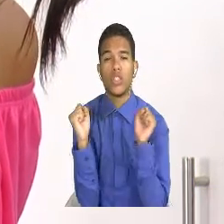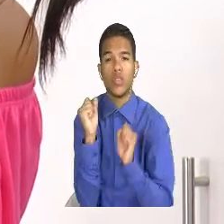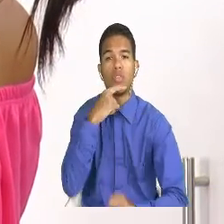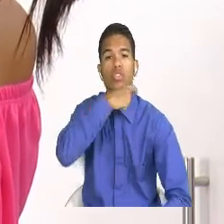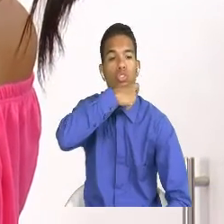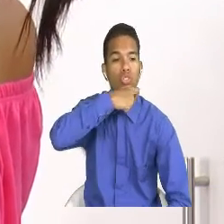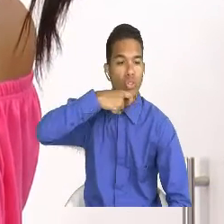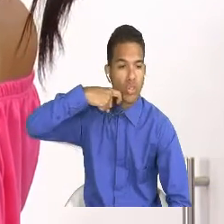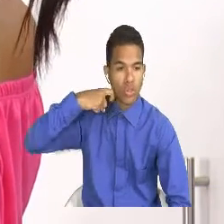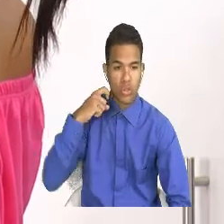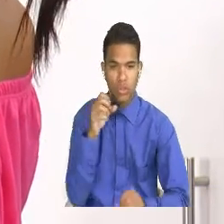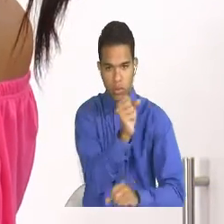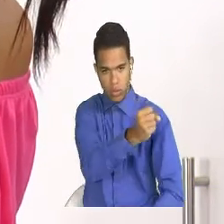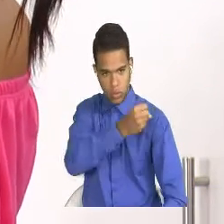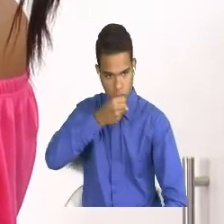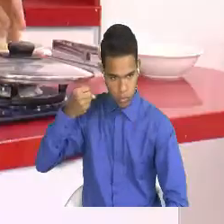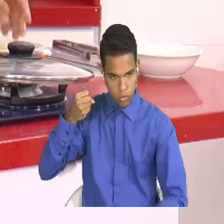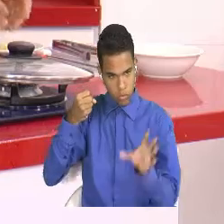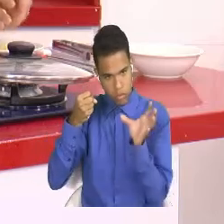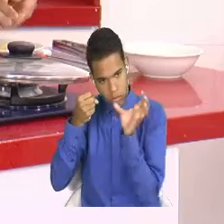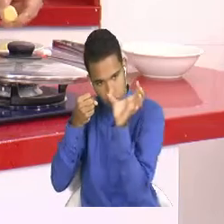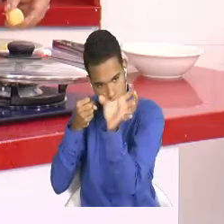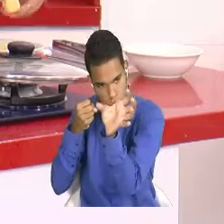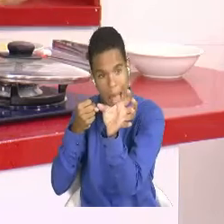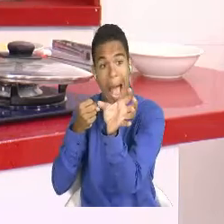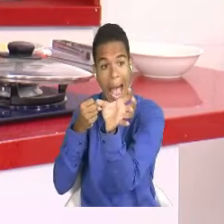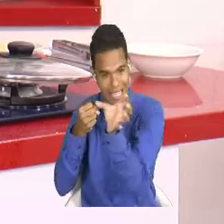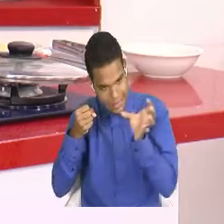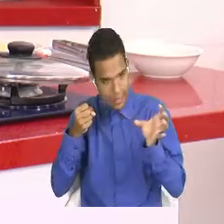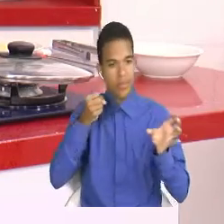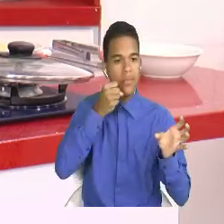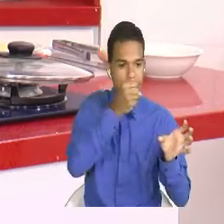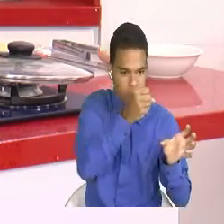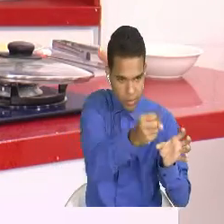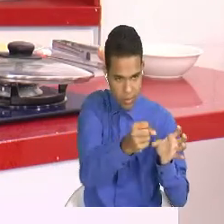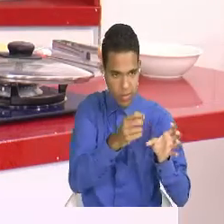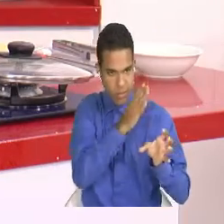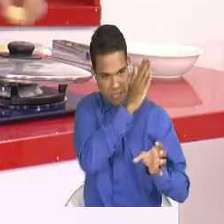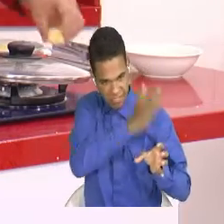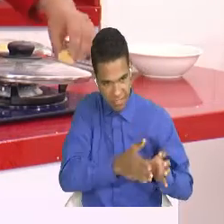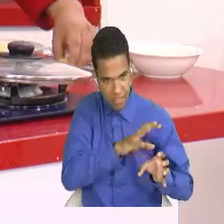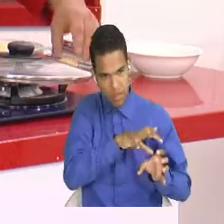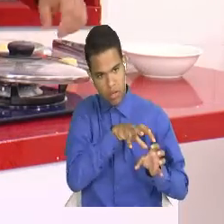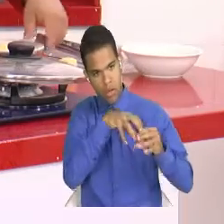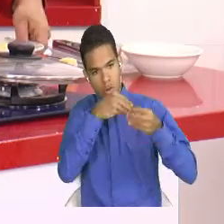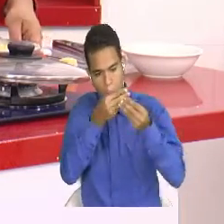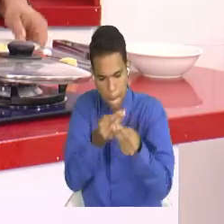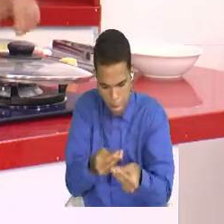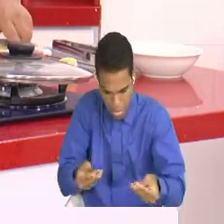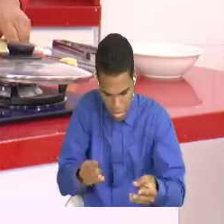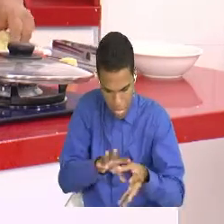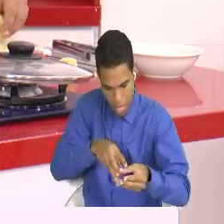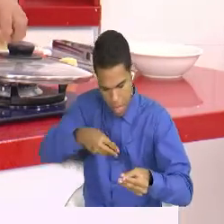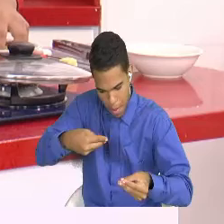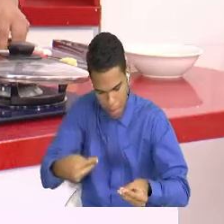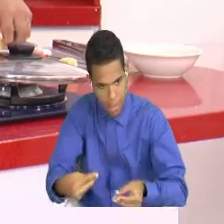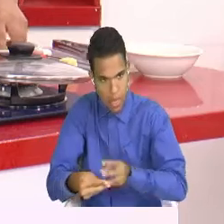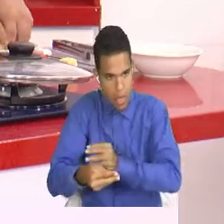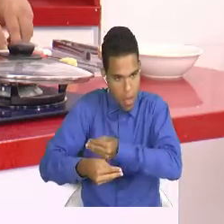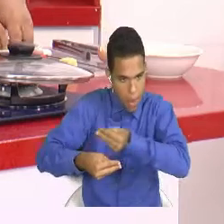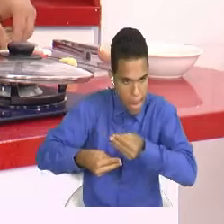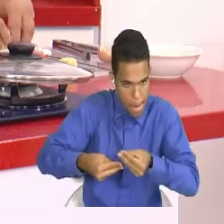mucho tiempo al ambiente para que cuando toque la calor... Pueda coger con textura, ¿no? Pueda coger con textura. Eso, ya yo me